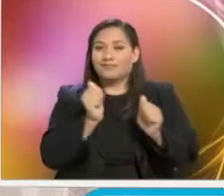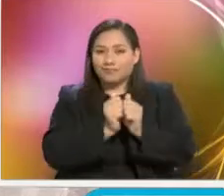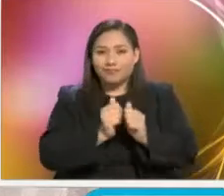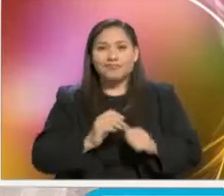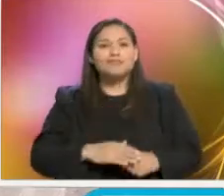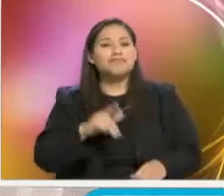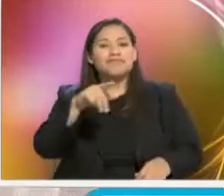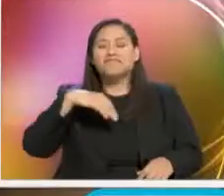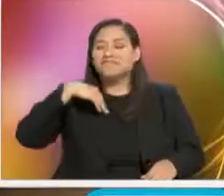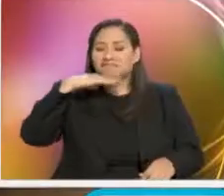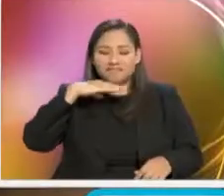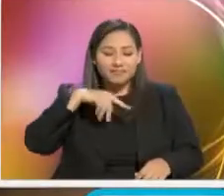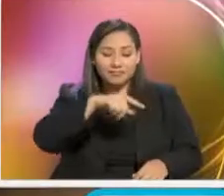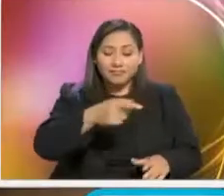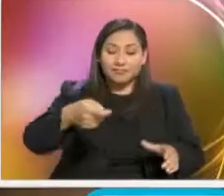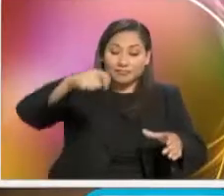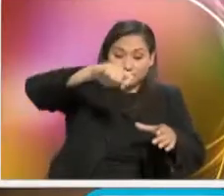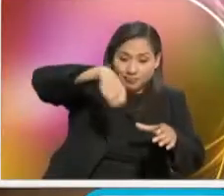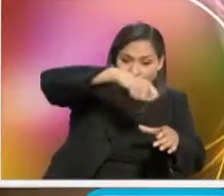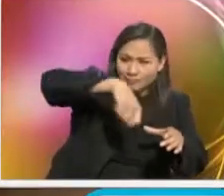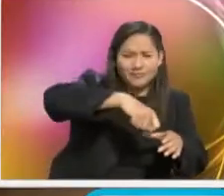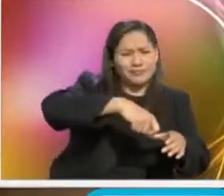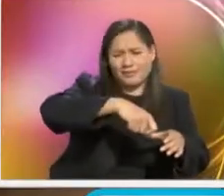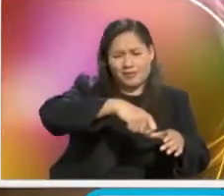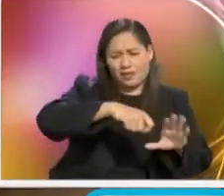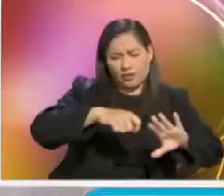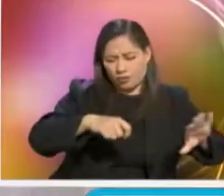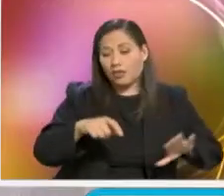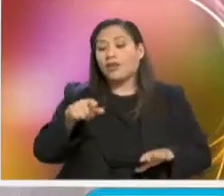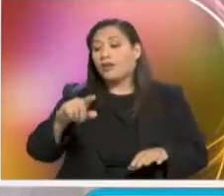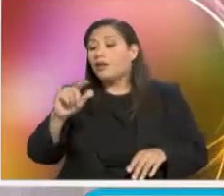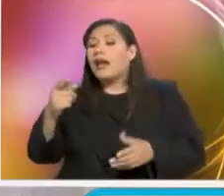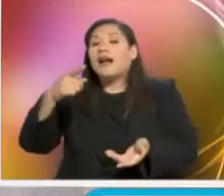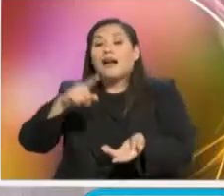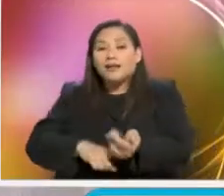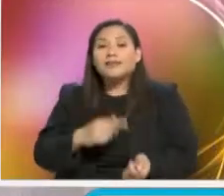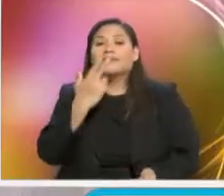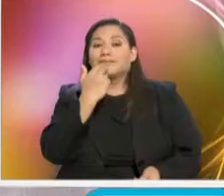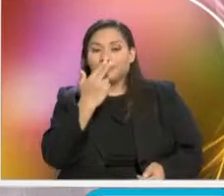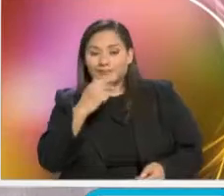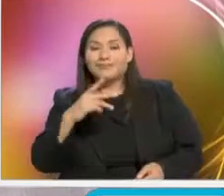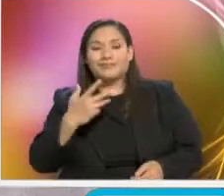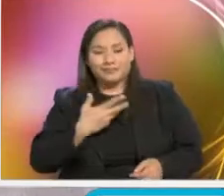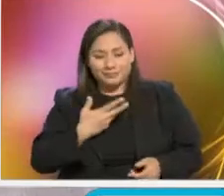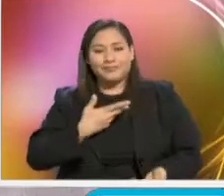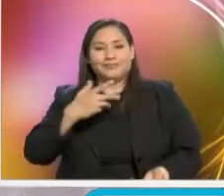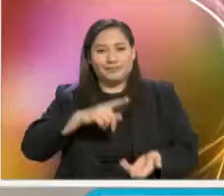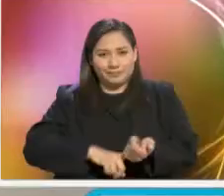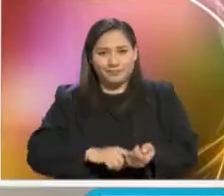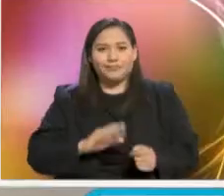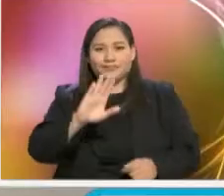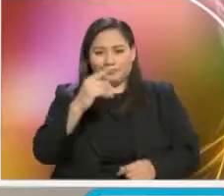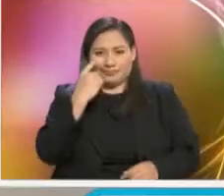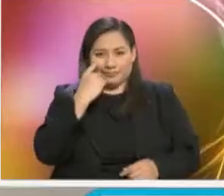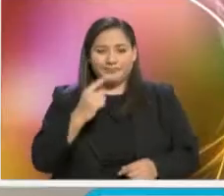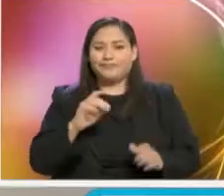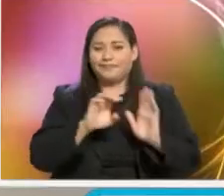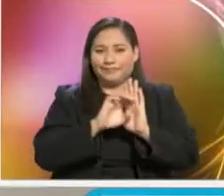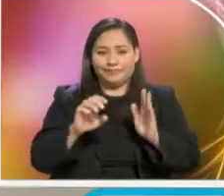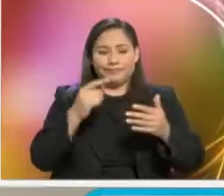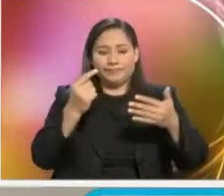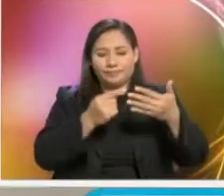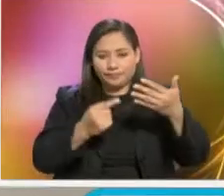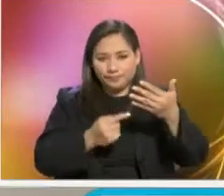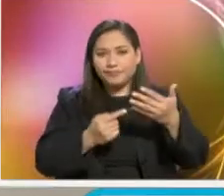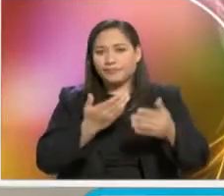Sin ser directamente del tarrito de azúcar a la taza o al plato. Azúcar de mesa, exactamente. Entonces, vamos a poner varios ejemplos